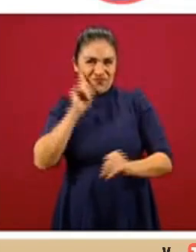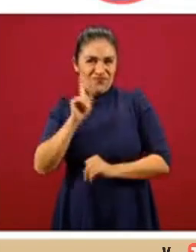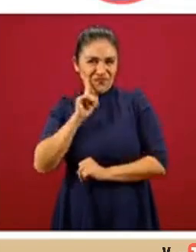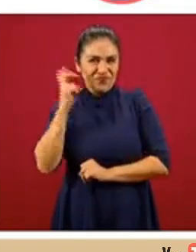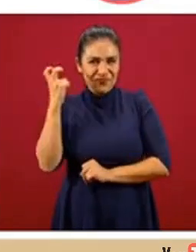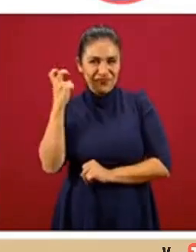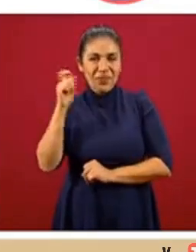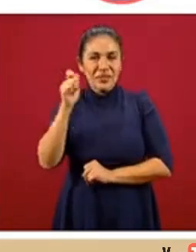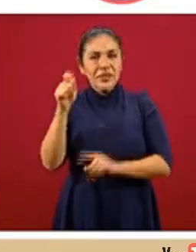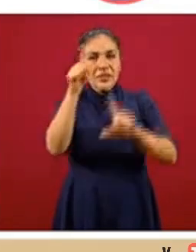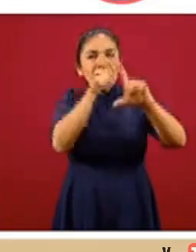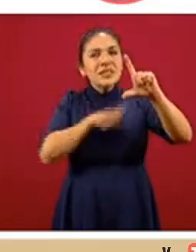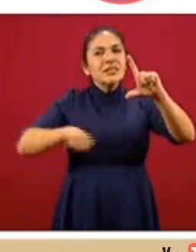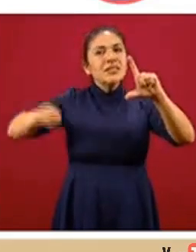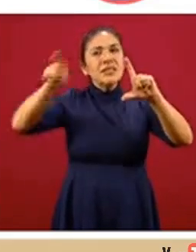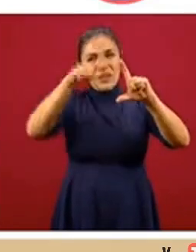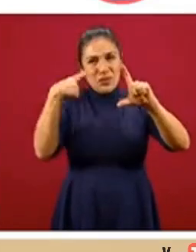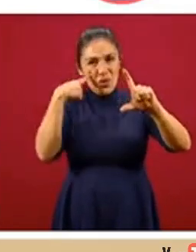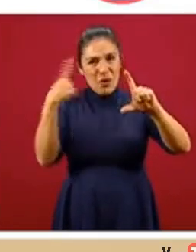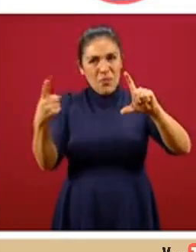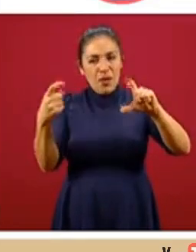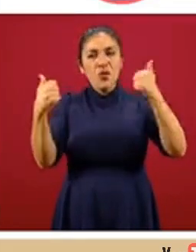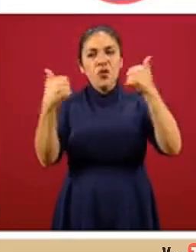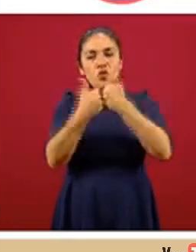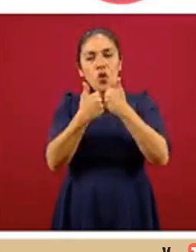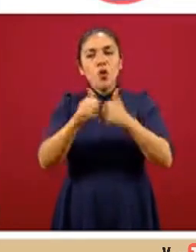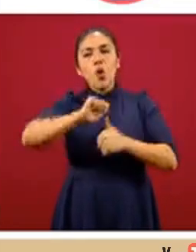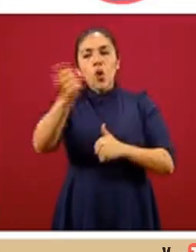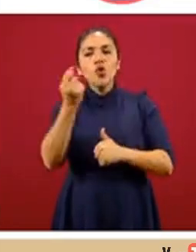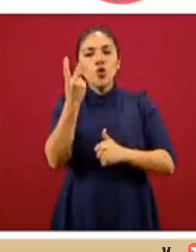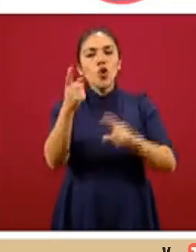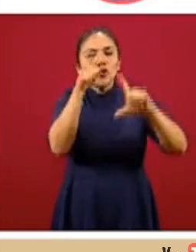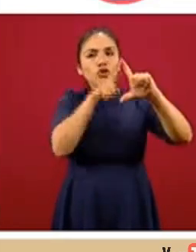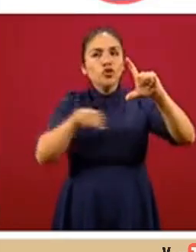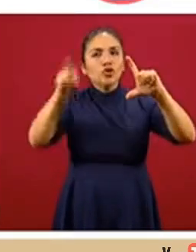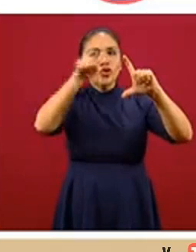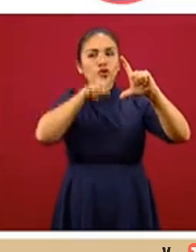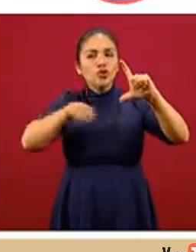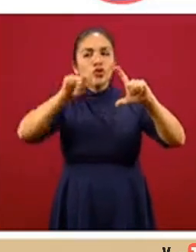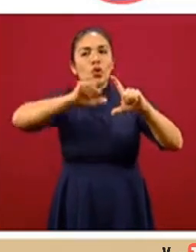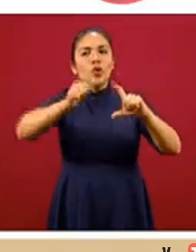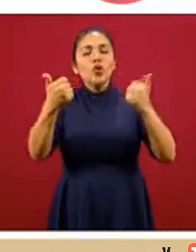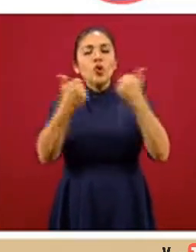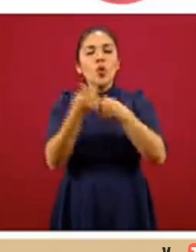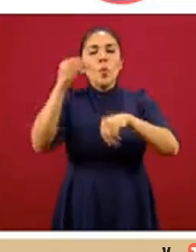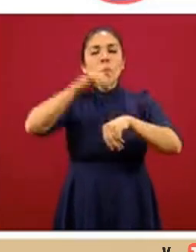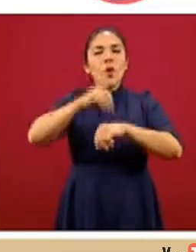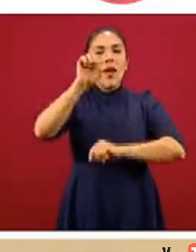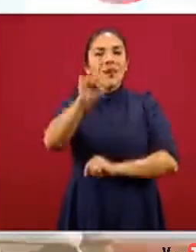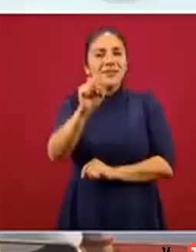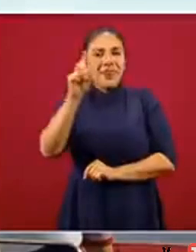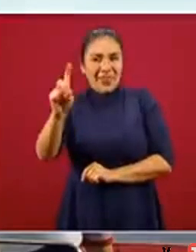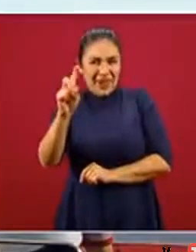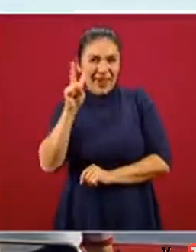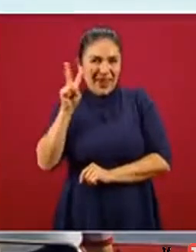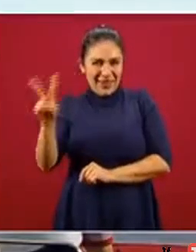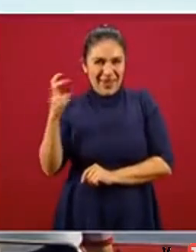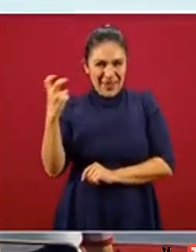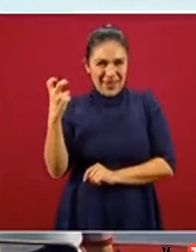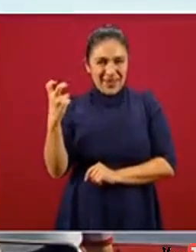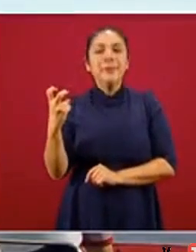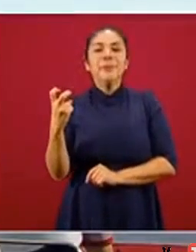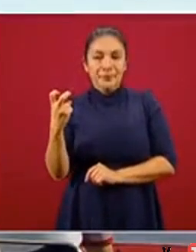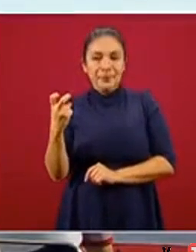este círculo rodeado de otros dos círculos y con las iniciales de Susana Distancia.